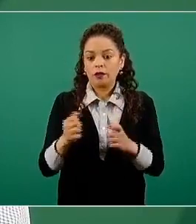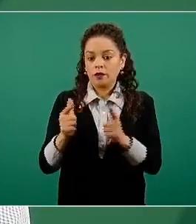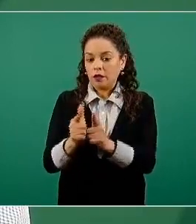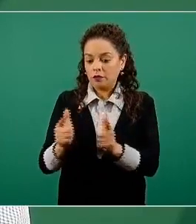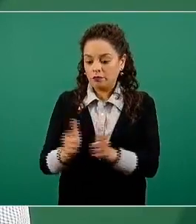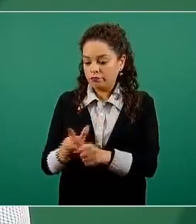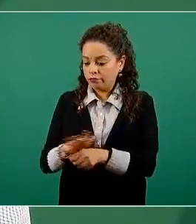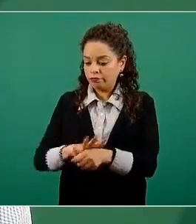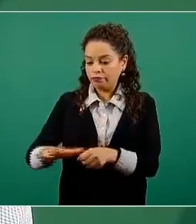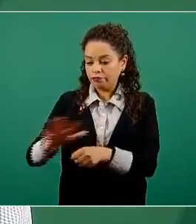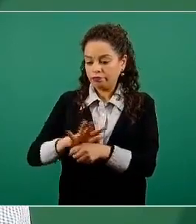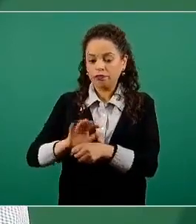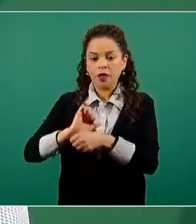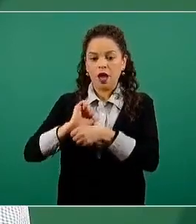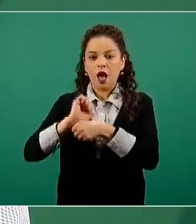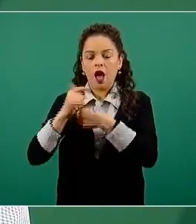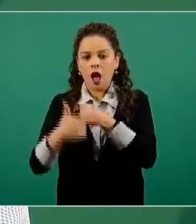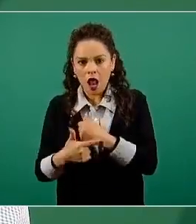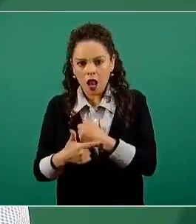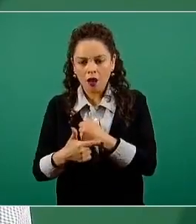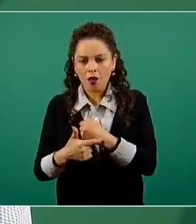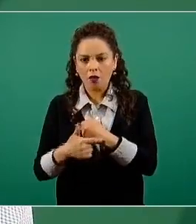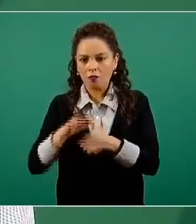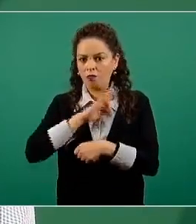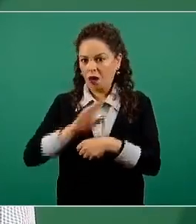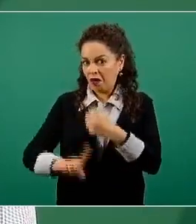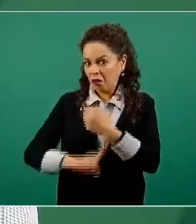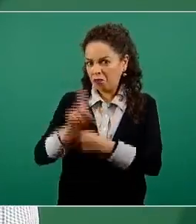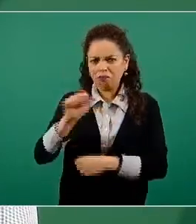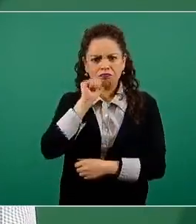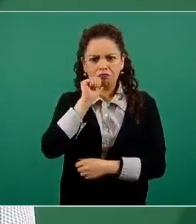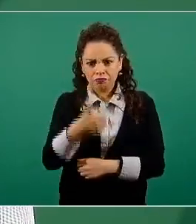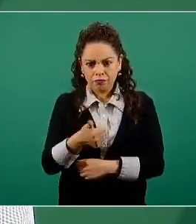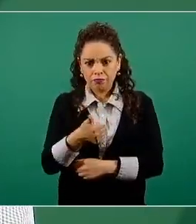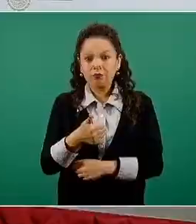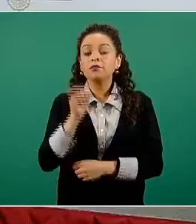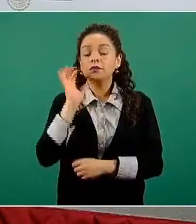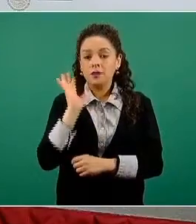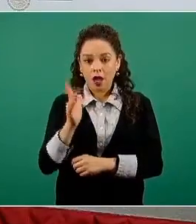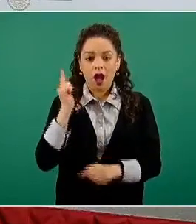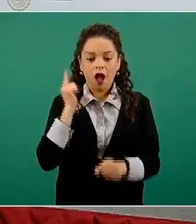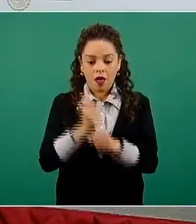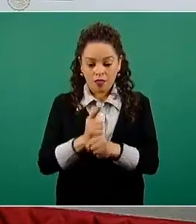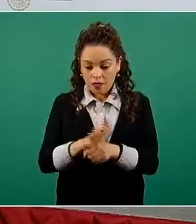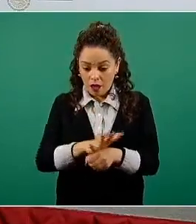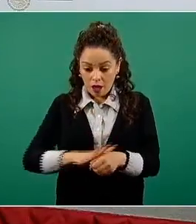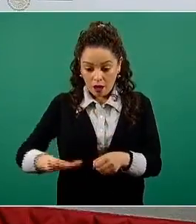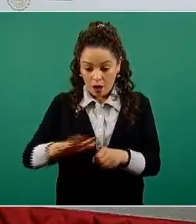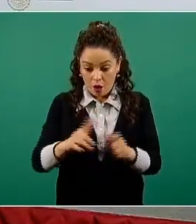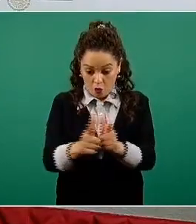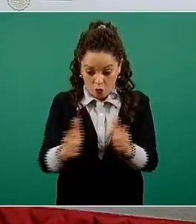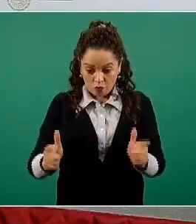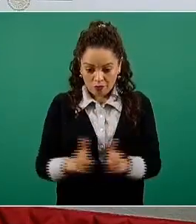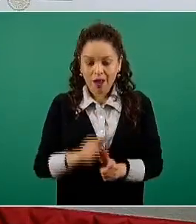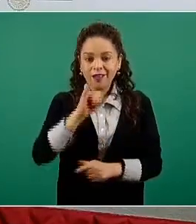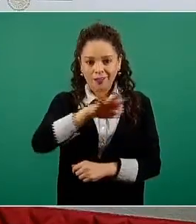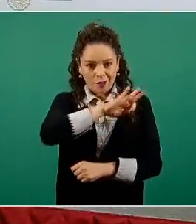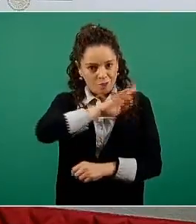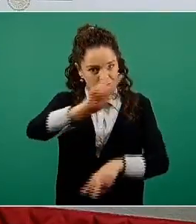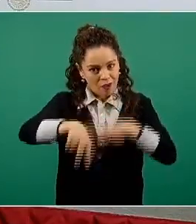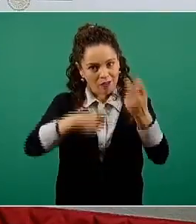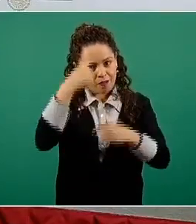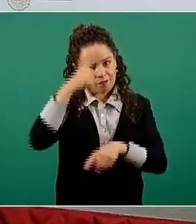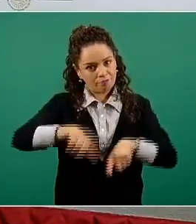de contraindicaciones absolutas o relativas, más bien están identificadas como un grupo que puede recibir la vacuna,